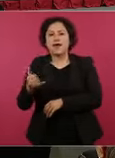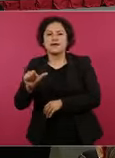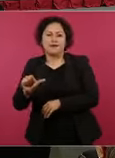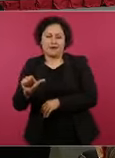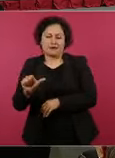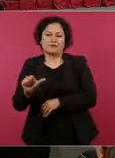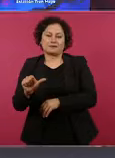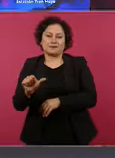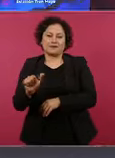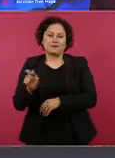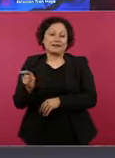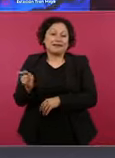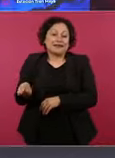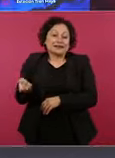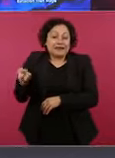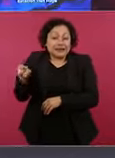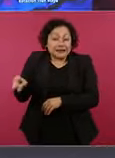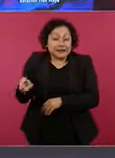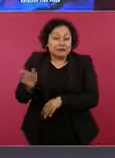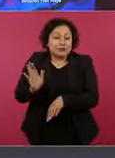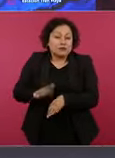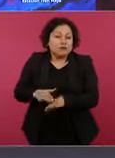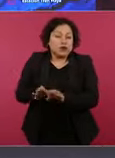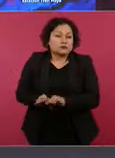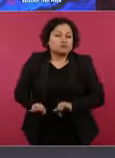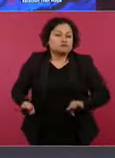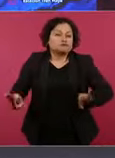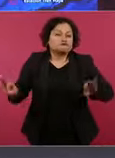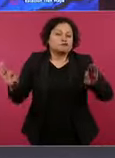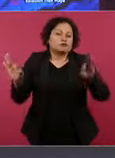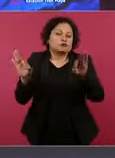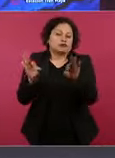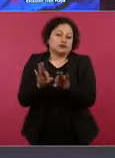más importante en